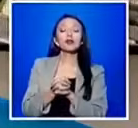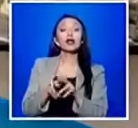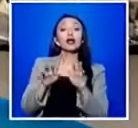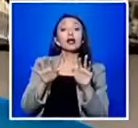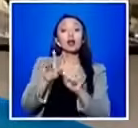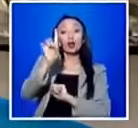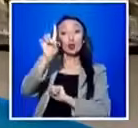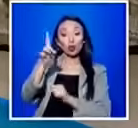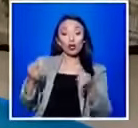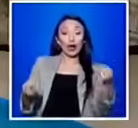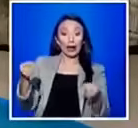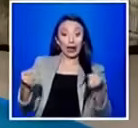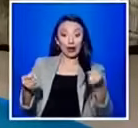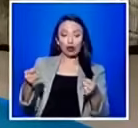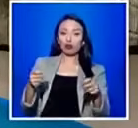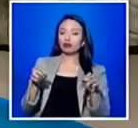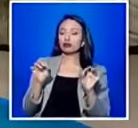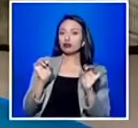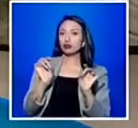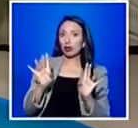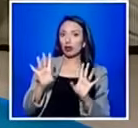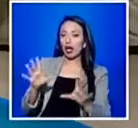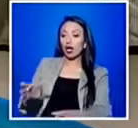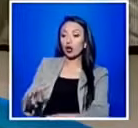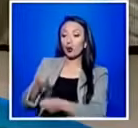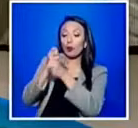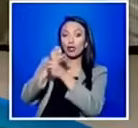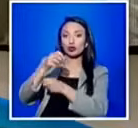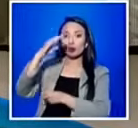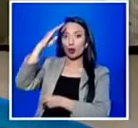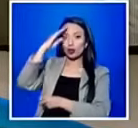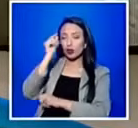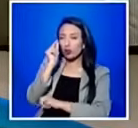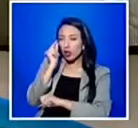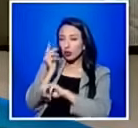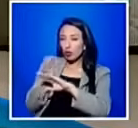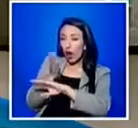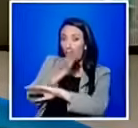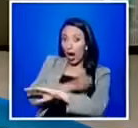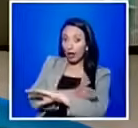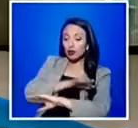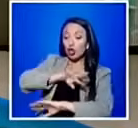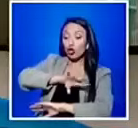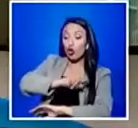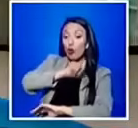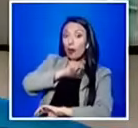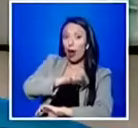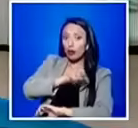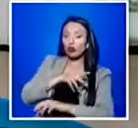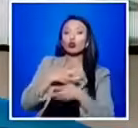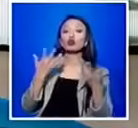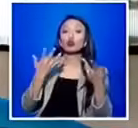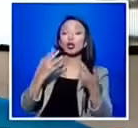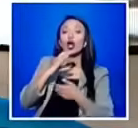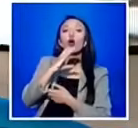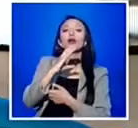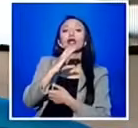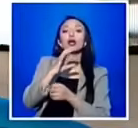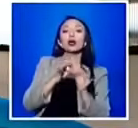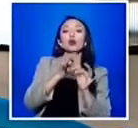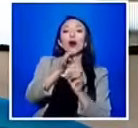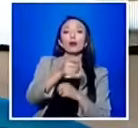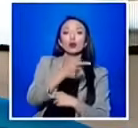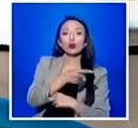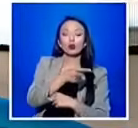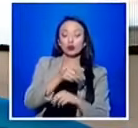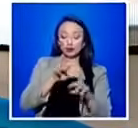noticias. Una camioneta fue recuperada por la policía horas después de haber sido robada en el sector del Comité del Pueblo.